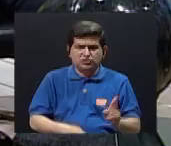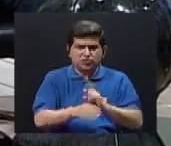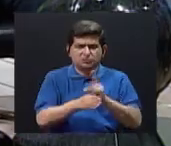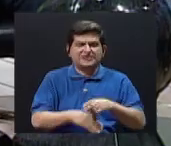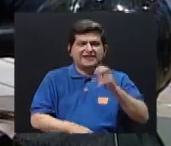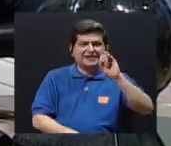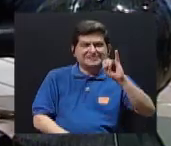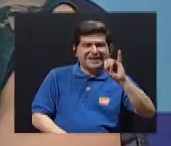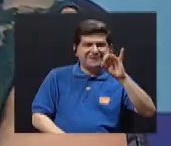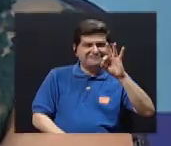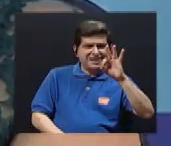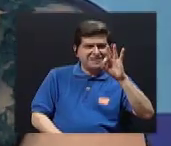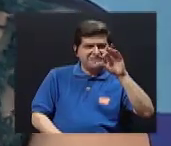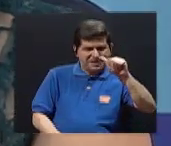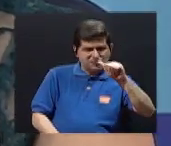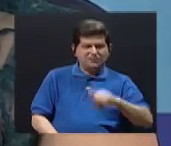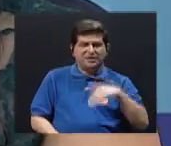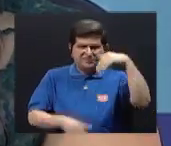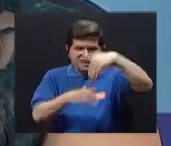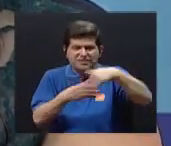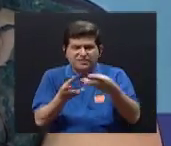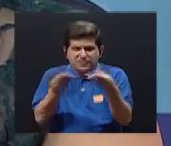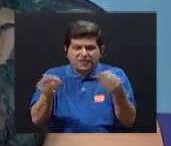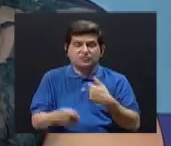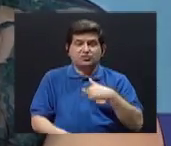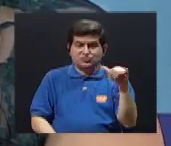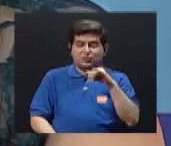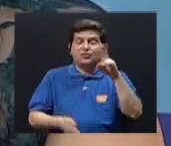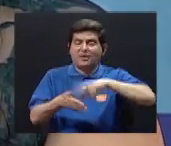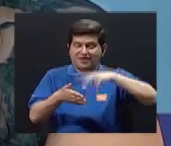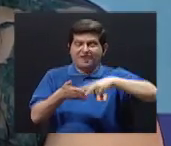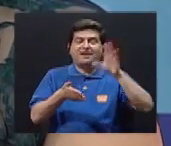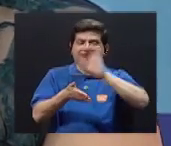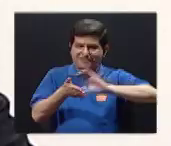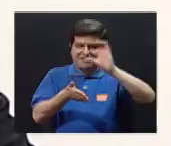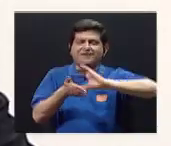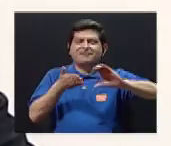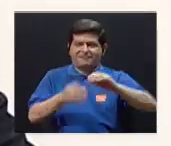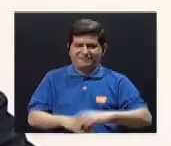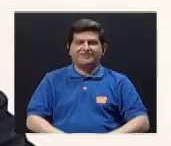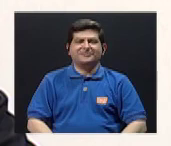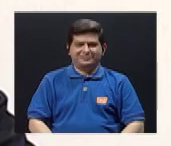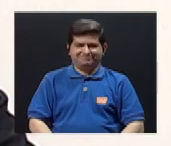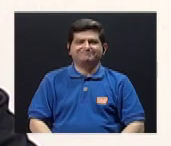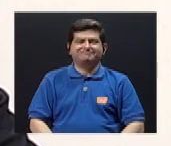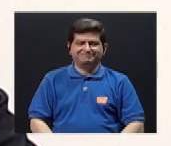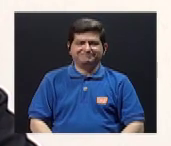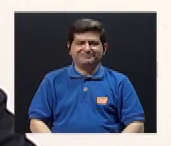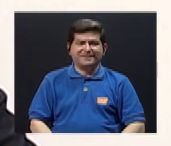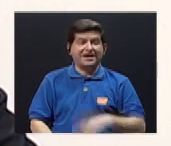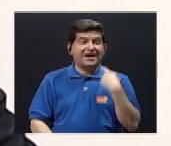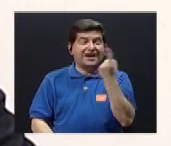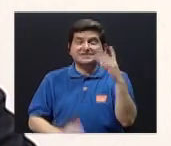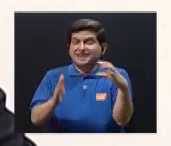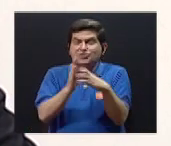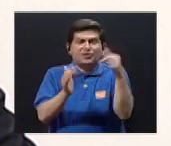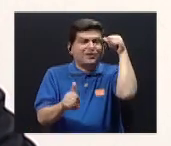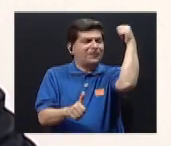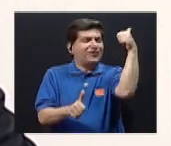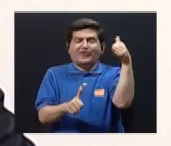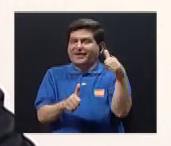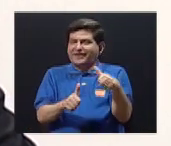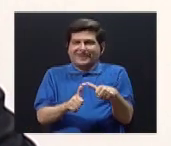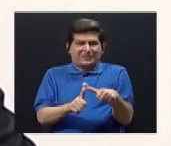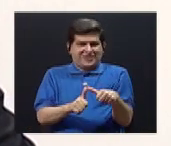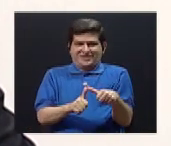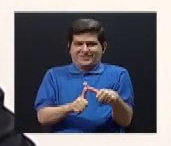utilizar a Isaac Felipe dentro de la producción? Bueno, yo también la leí en el colegio y realmente es el único texto que